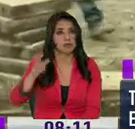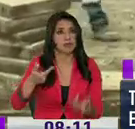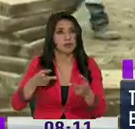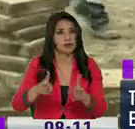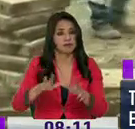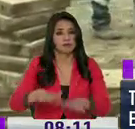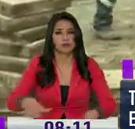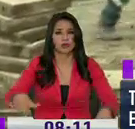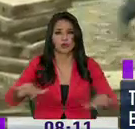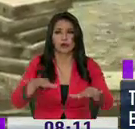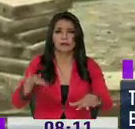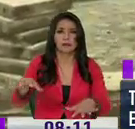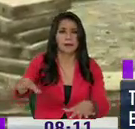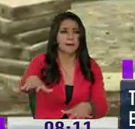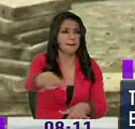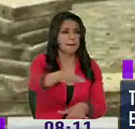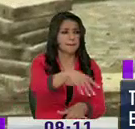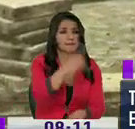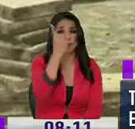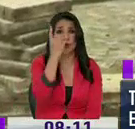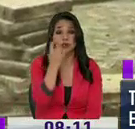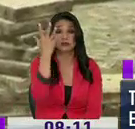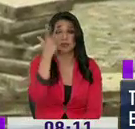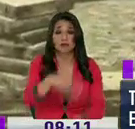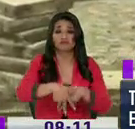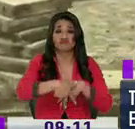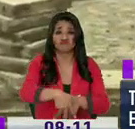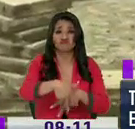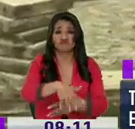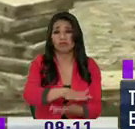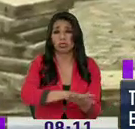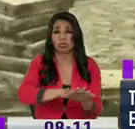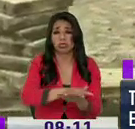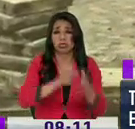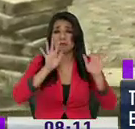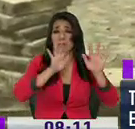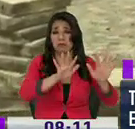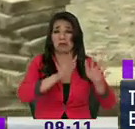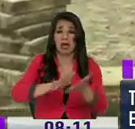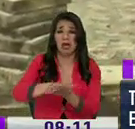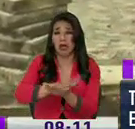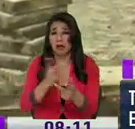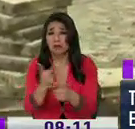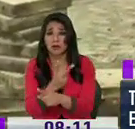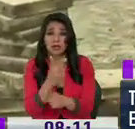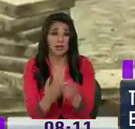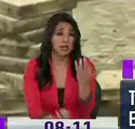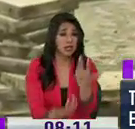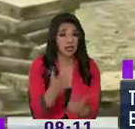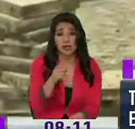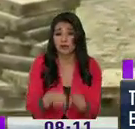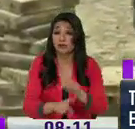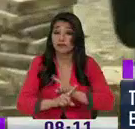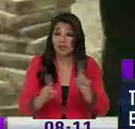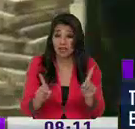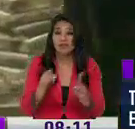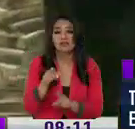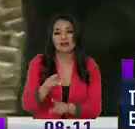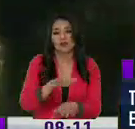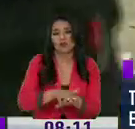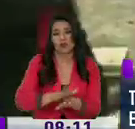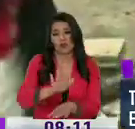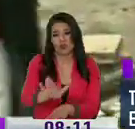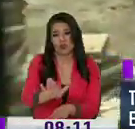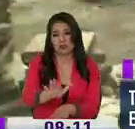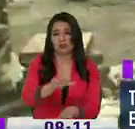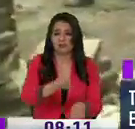que lastimosamente durante 11 días sufrieron los embates de protestas y también mucho vandalismo. Ustedes pueden ver en imágenes cómo